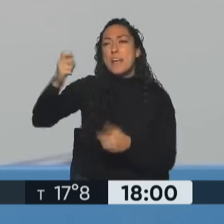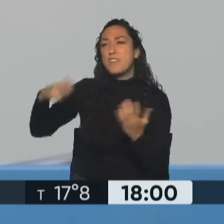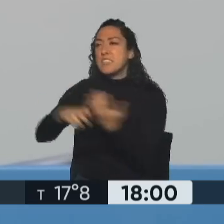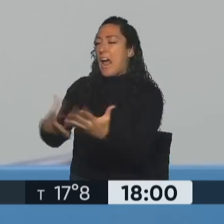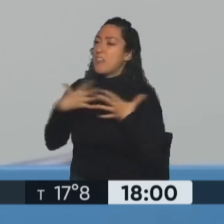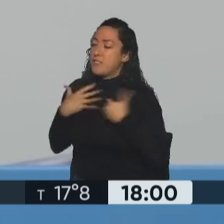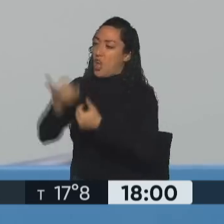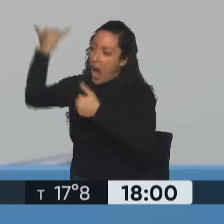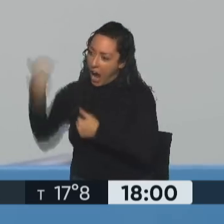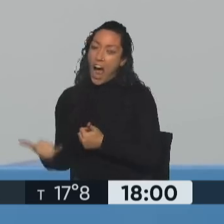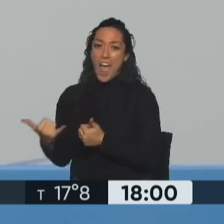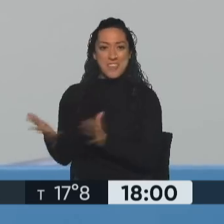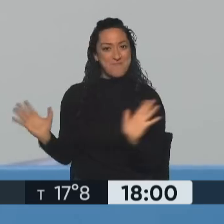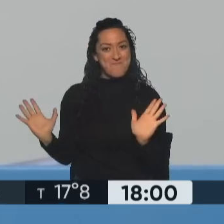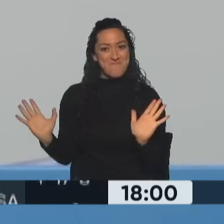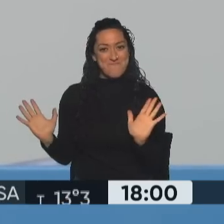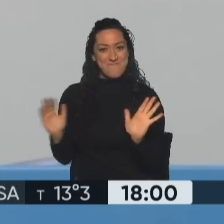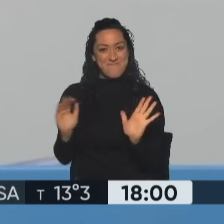defensores, lo que haya.